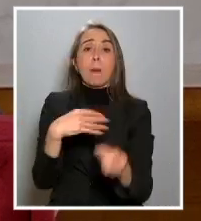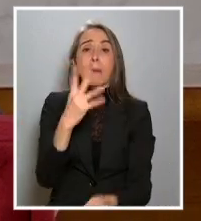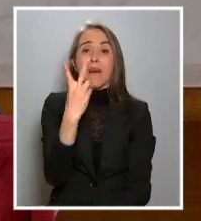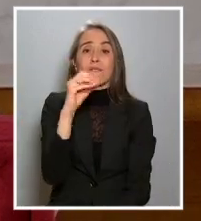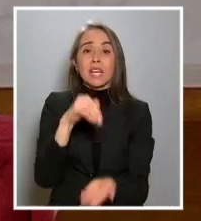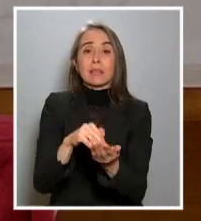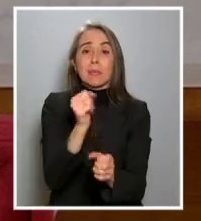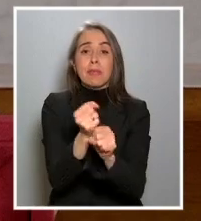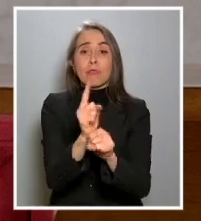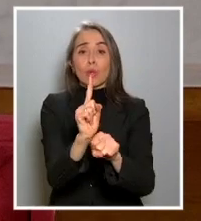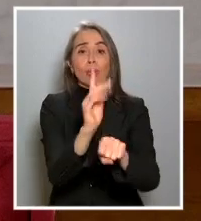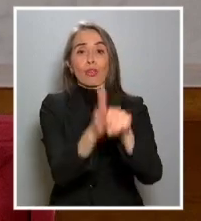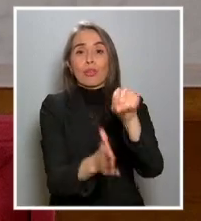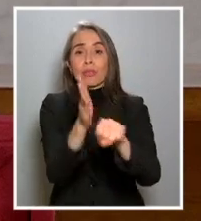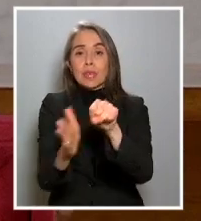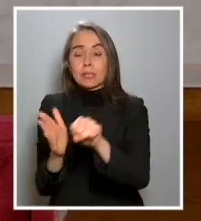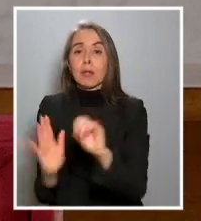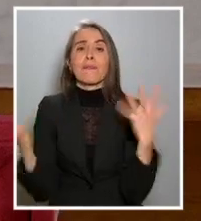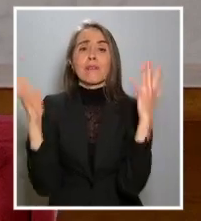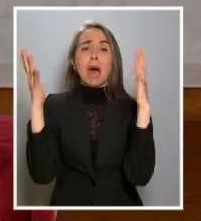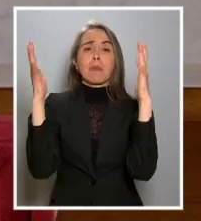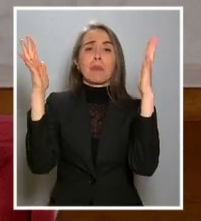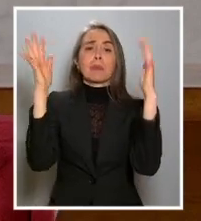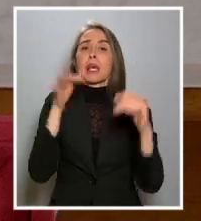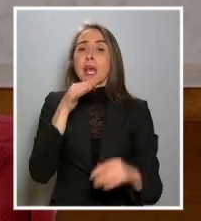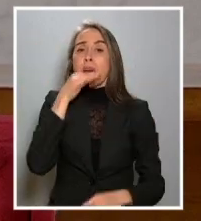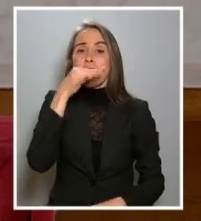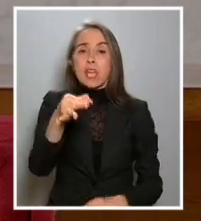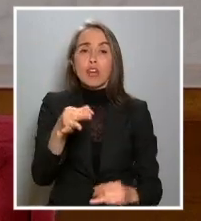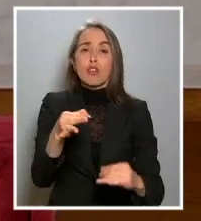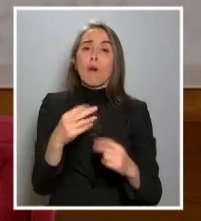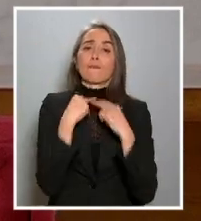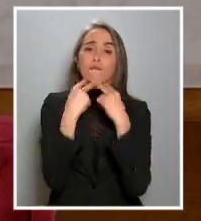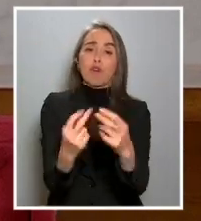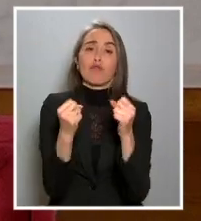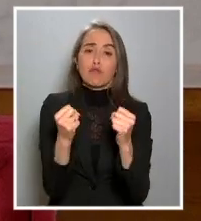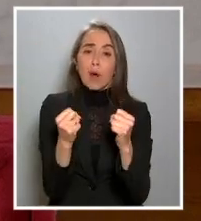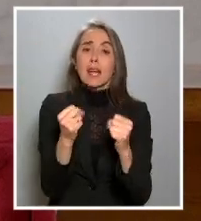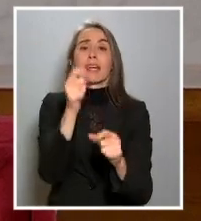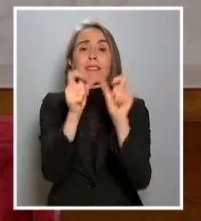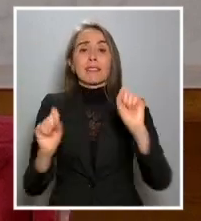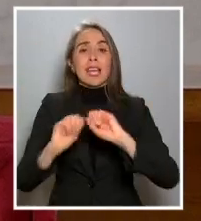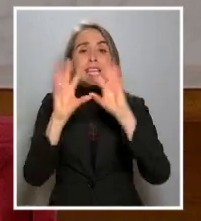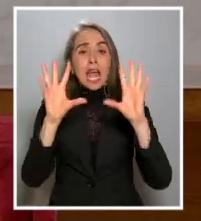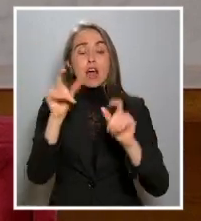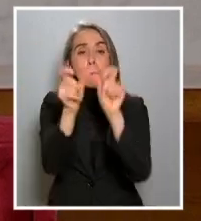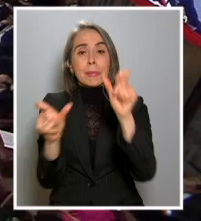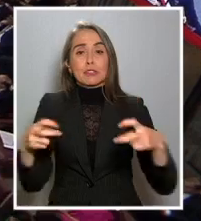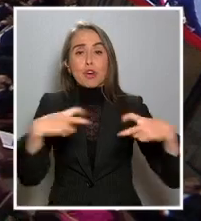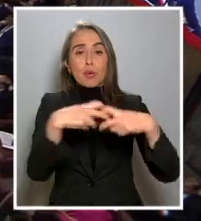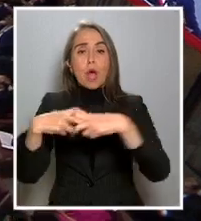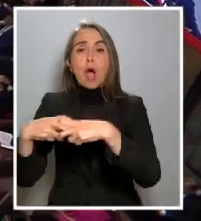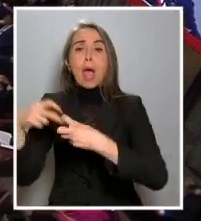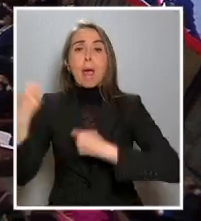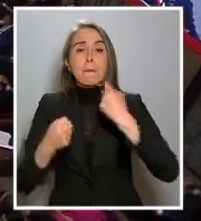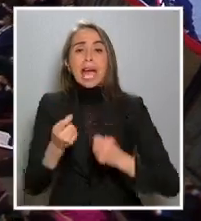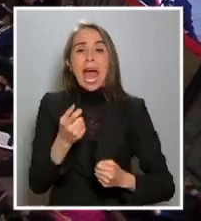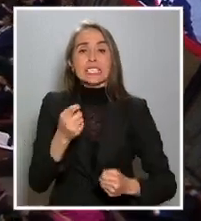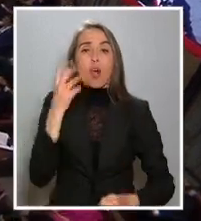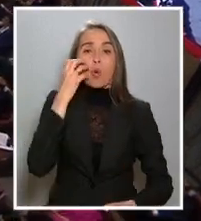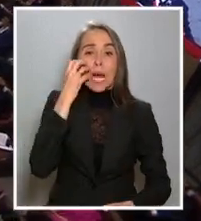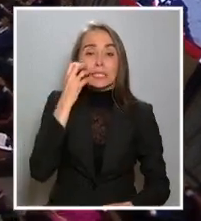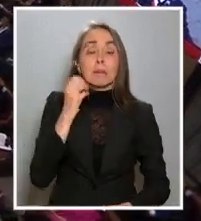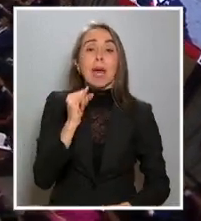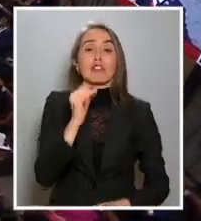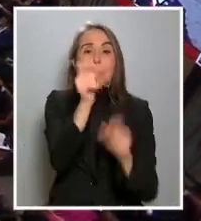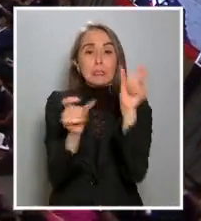20.000 empleos. Le quiero decir fuerte y claro a los sindicatos de Huachipato y al país entero: el acero tiene